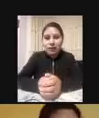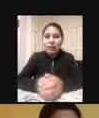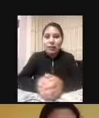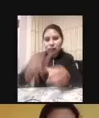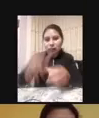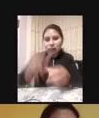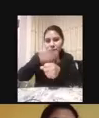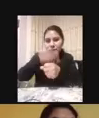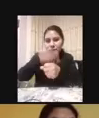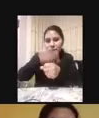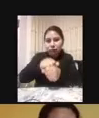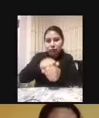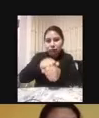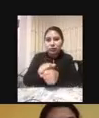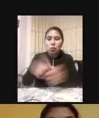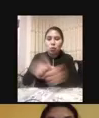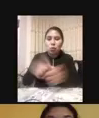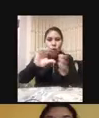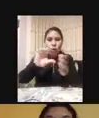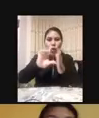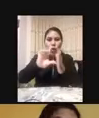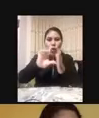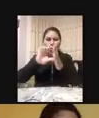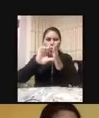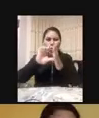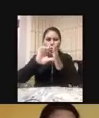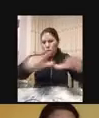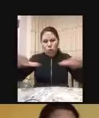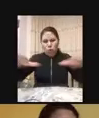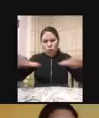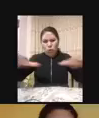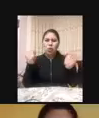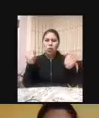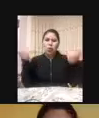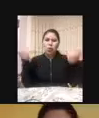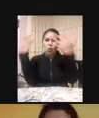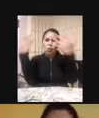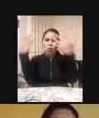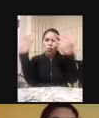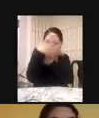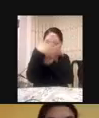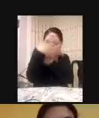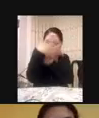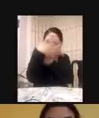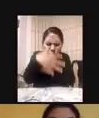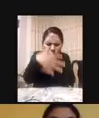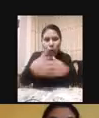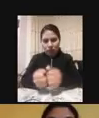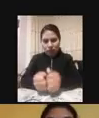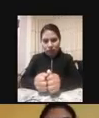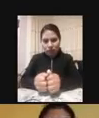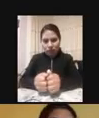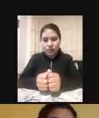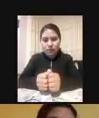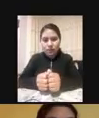habitación oscura, puede ser con linternas. Estas botellitas pueden tener diferentes texturas, ya sean sonidos,